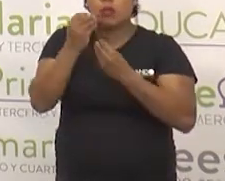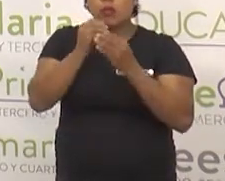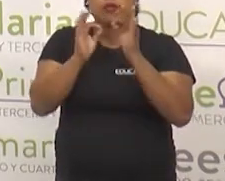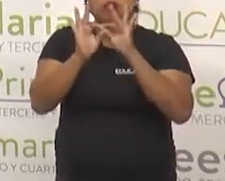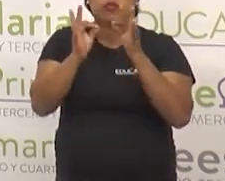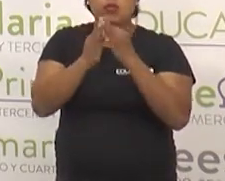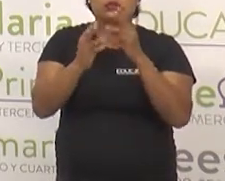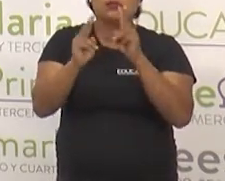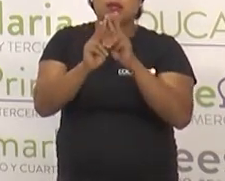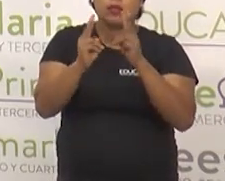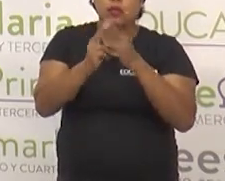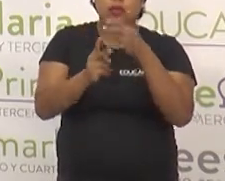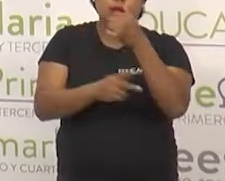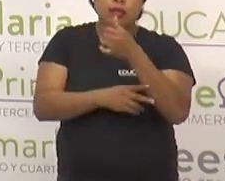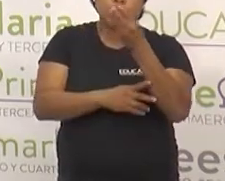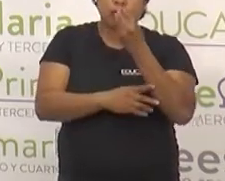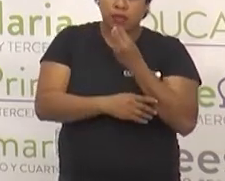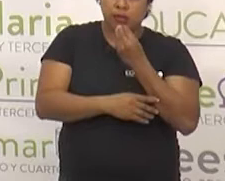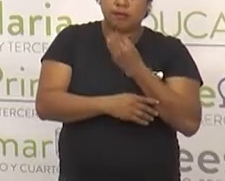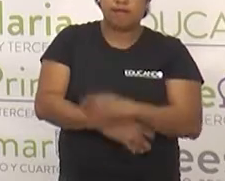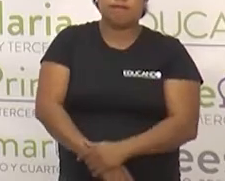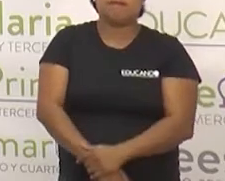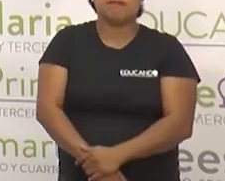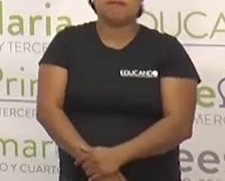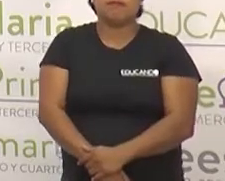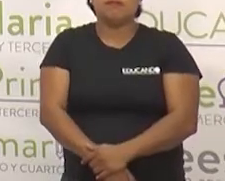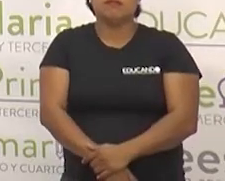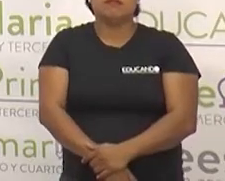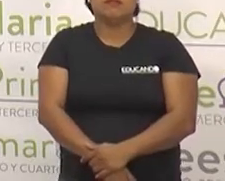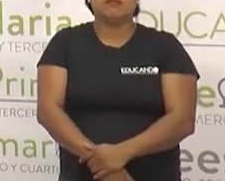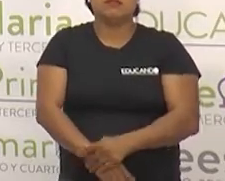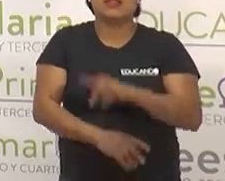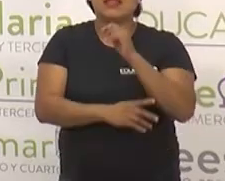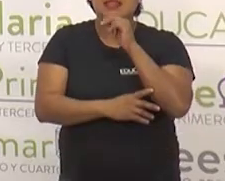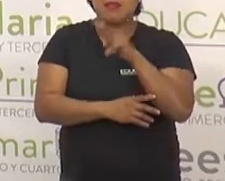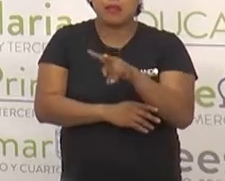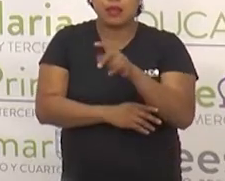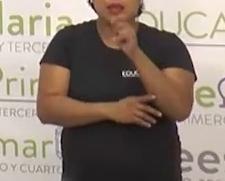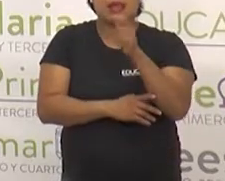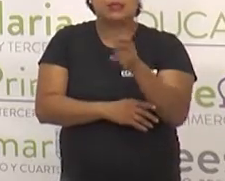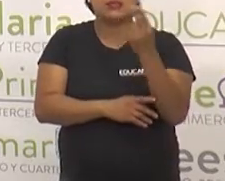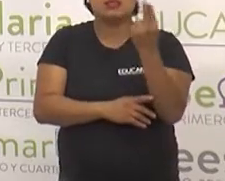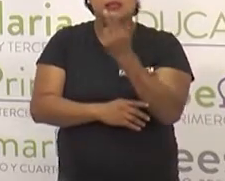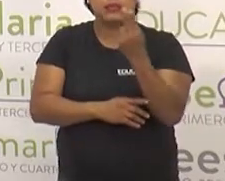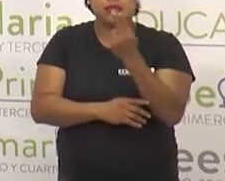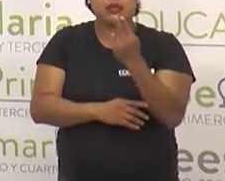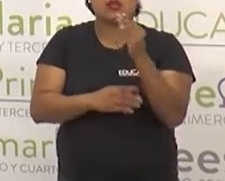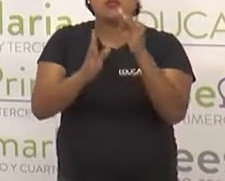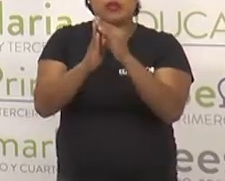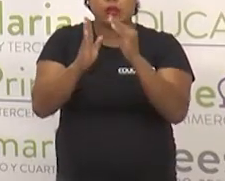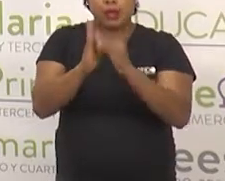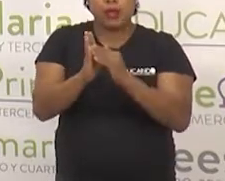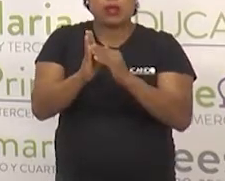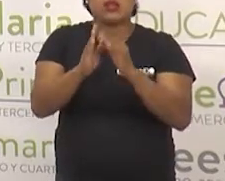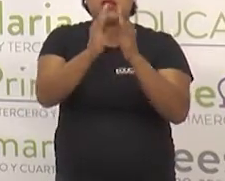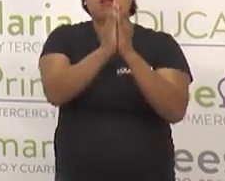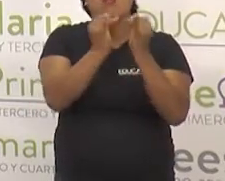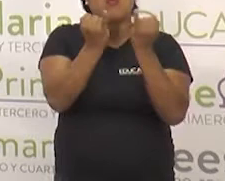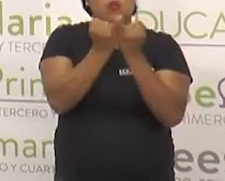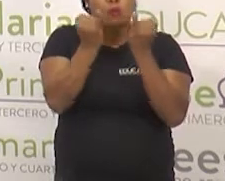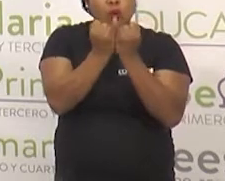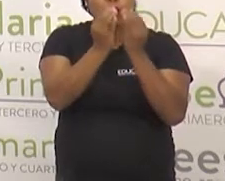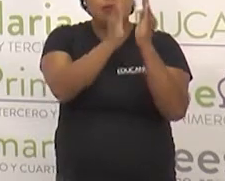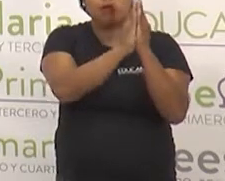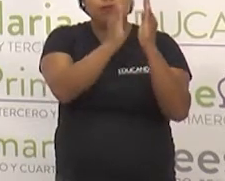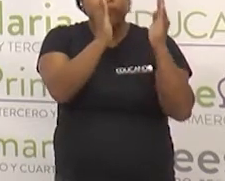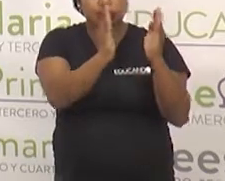Es necesario comer frutas y verduras en cada comida. Y también es necesario poner un